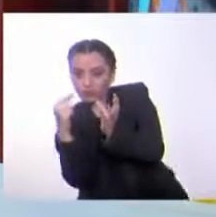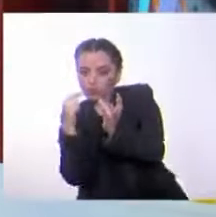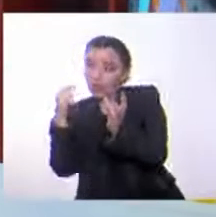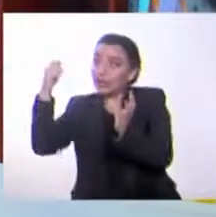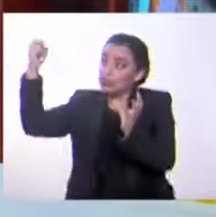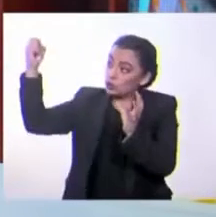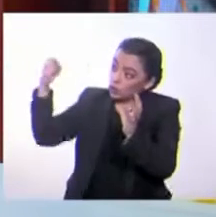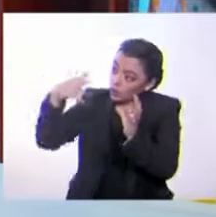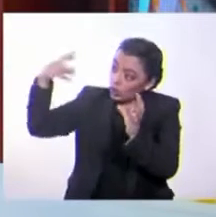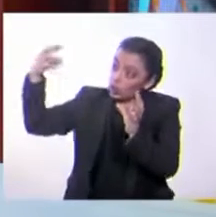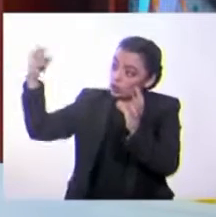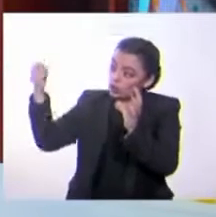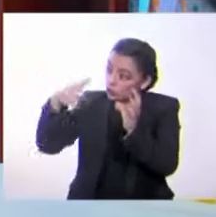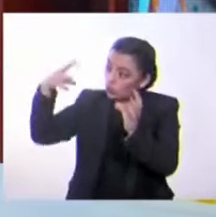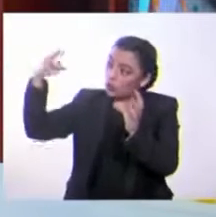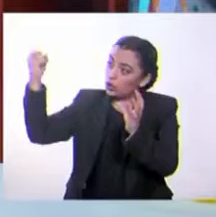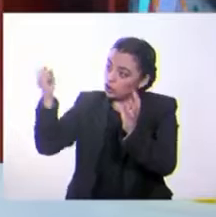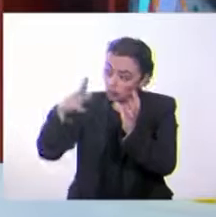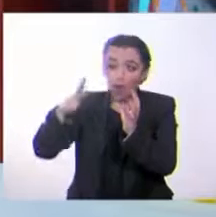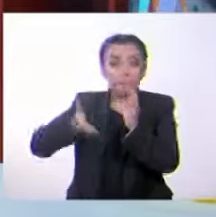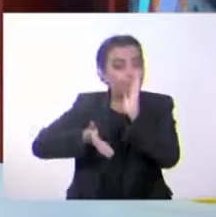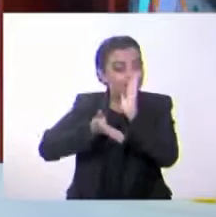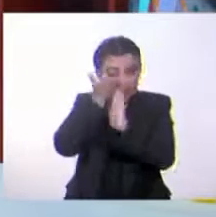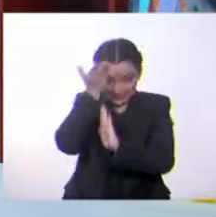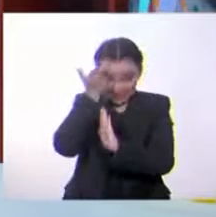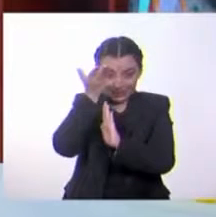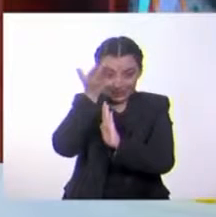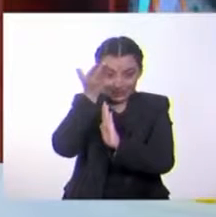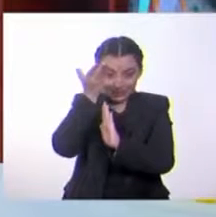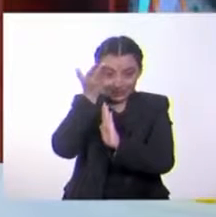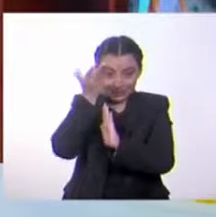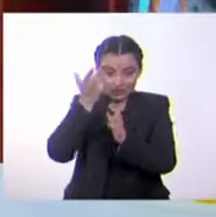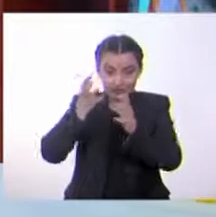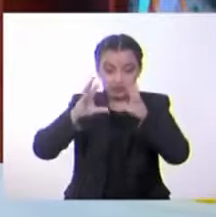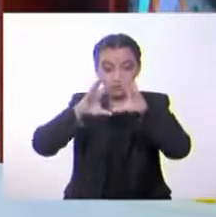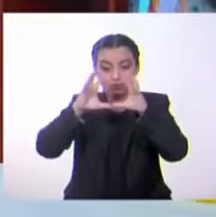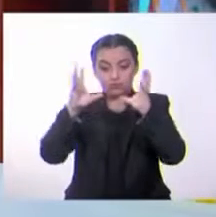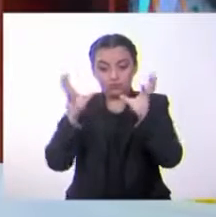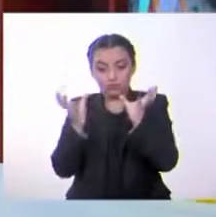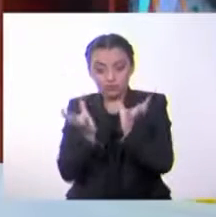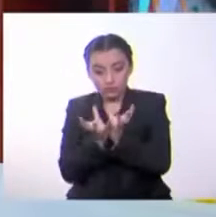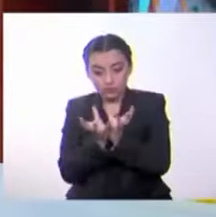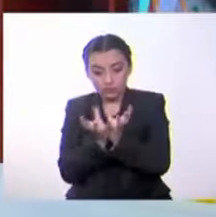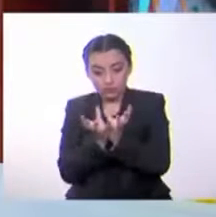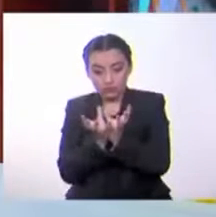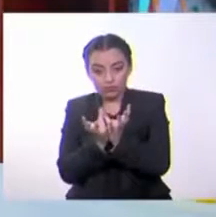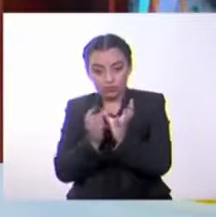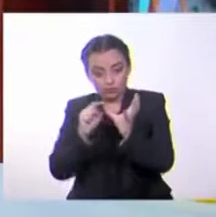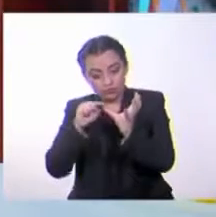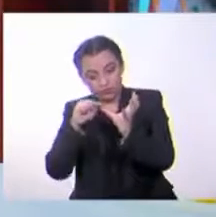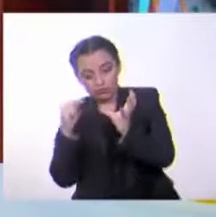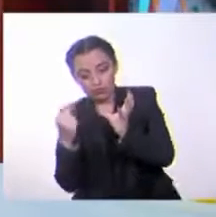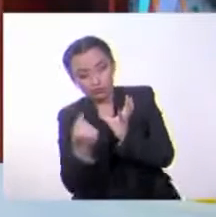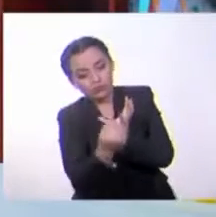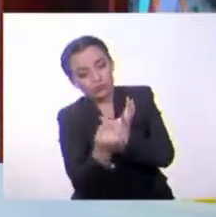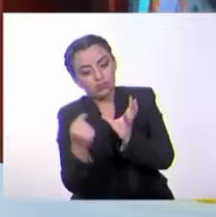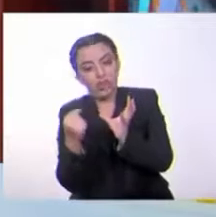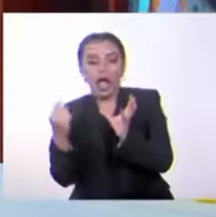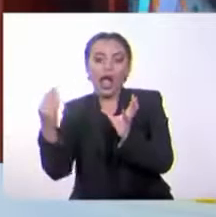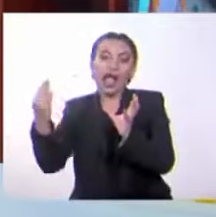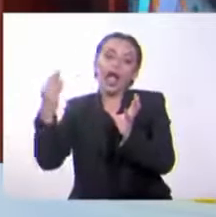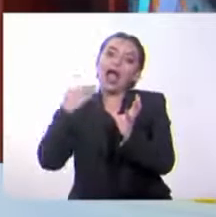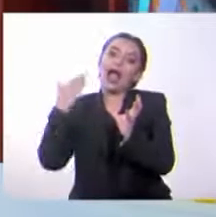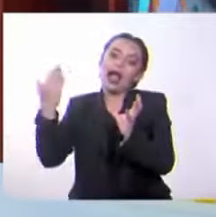que ocurre es de que vamos a tener mayor cantidad de masas calientes en la zona central del